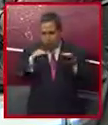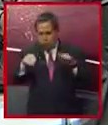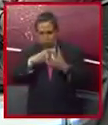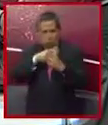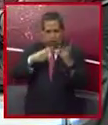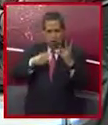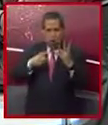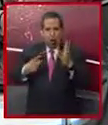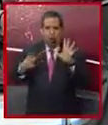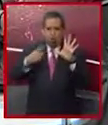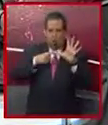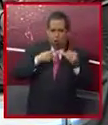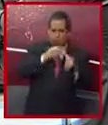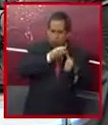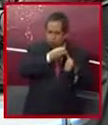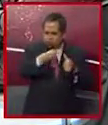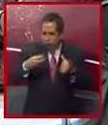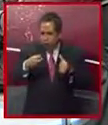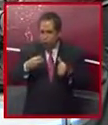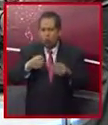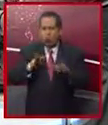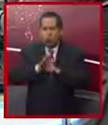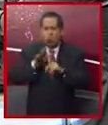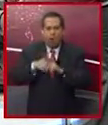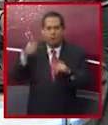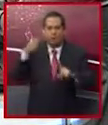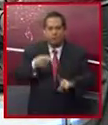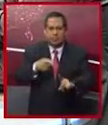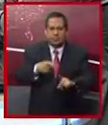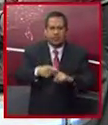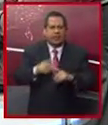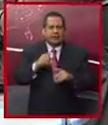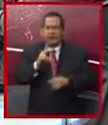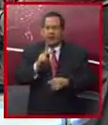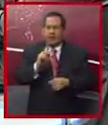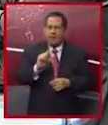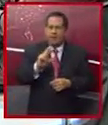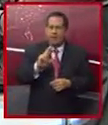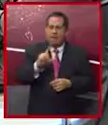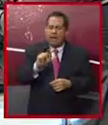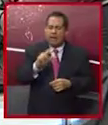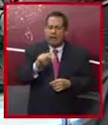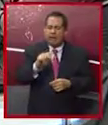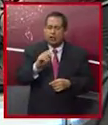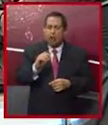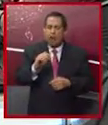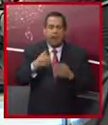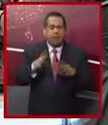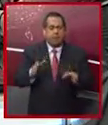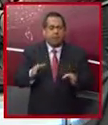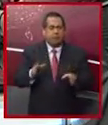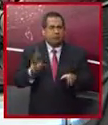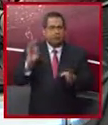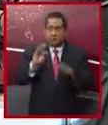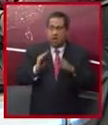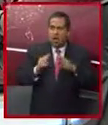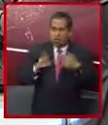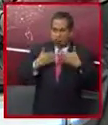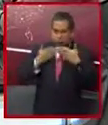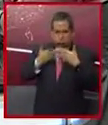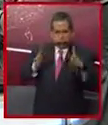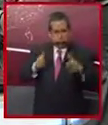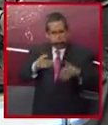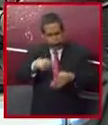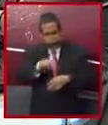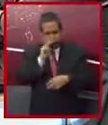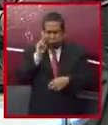4 elementos y en todo lo que hace Movimiento Ciudadano y que es lo relacionado con el Parlamento abierto. Si algún grupo parlamentario se ha comprometido con la agenda